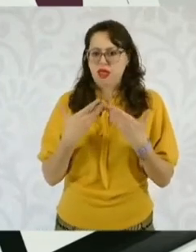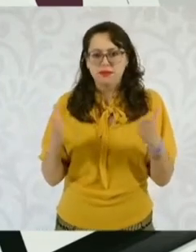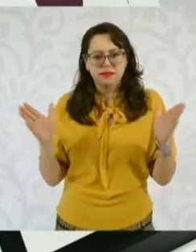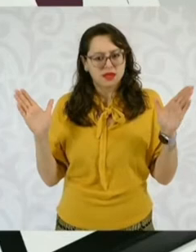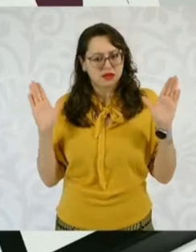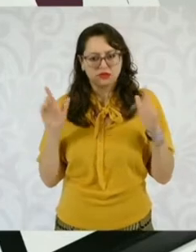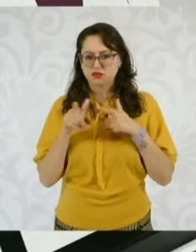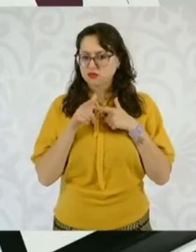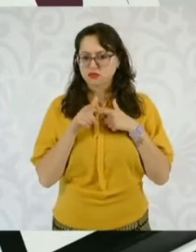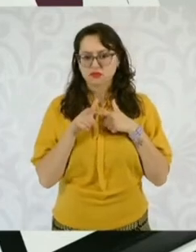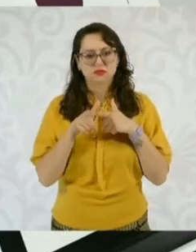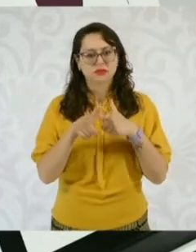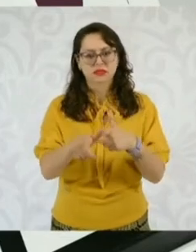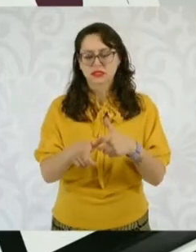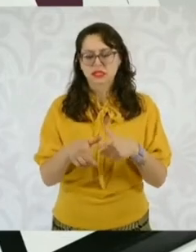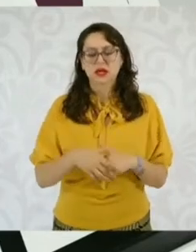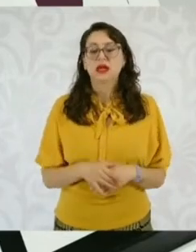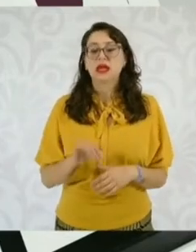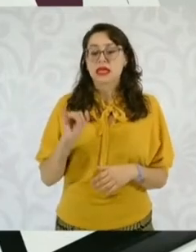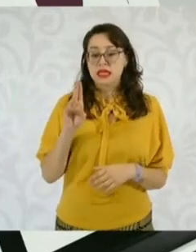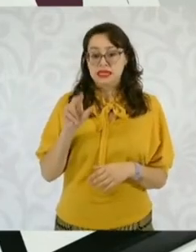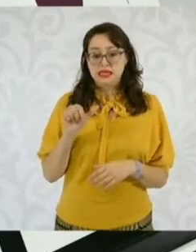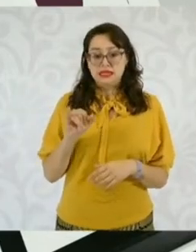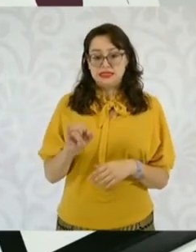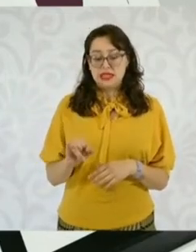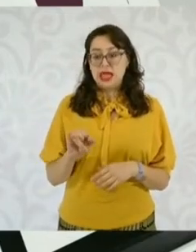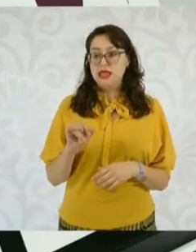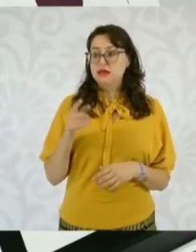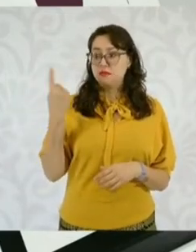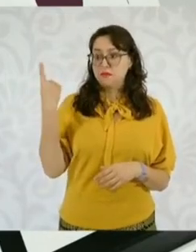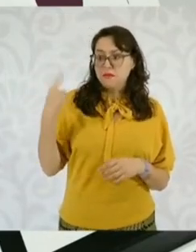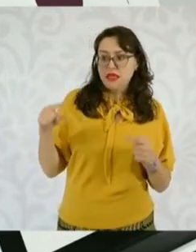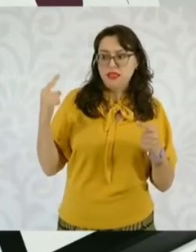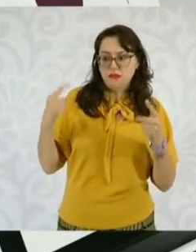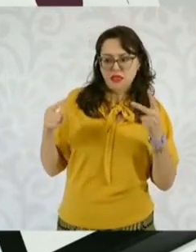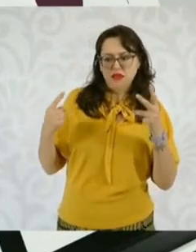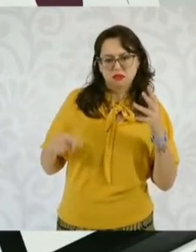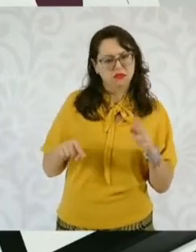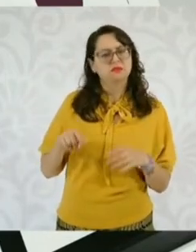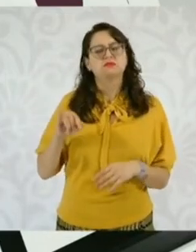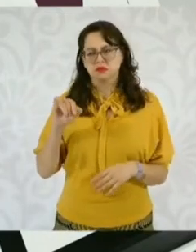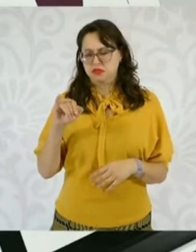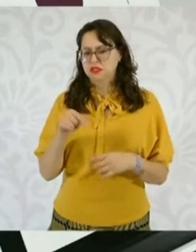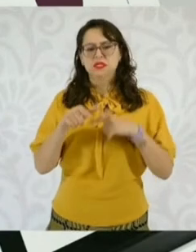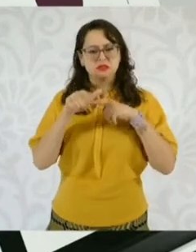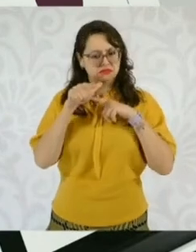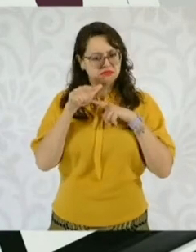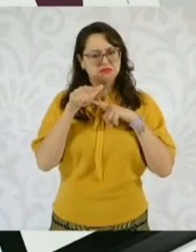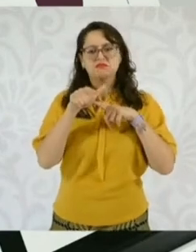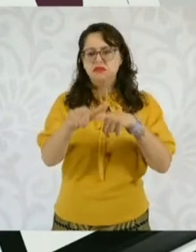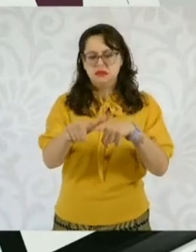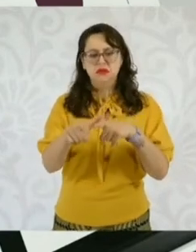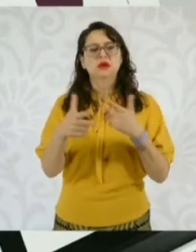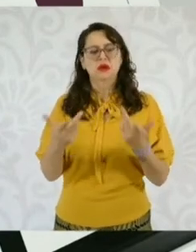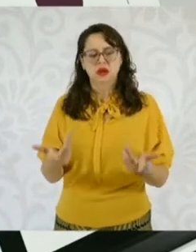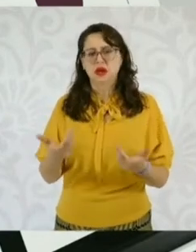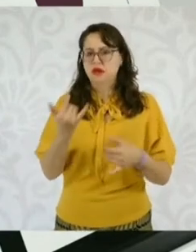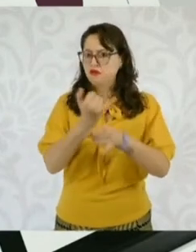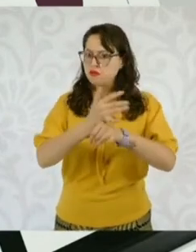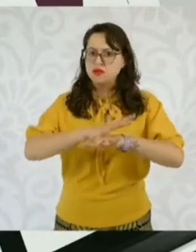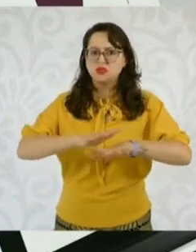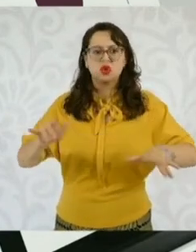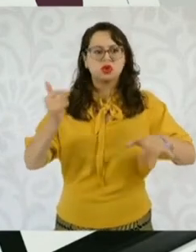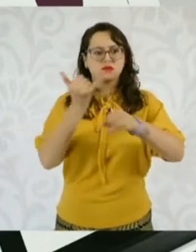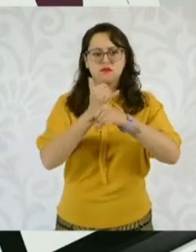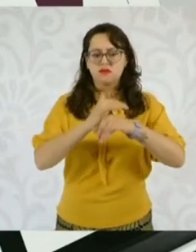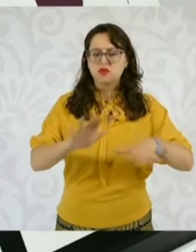Se mantienen todas las obligaciones que existen hasta ahorita y además se amplía la obligación de mantener informado a